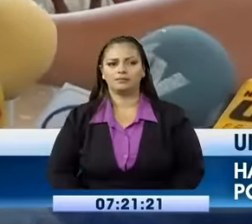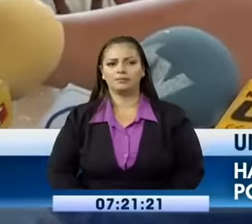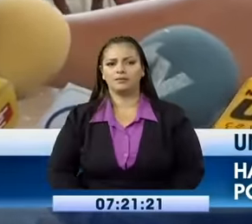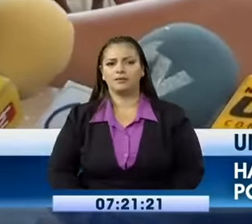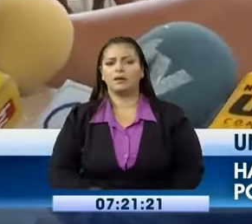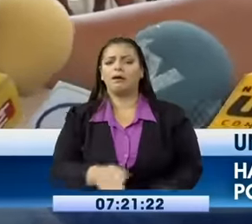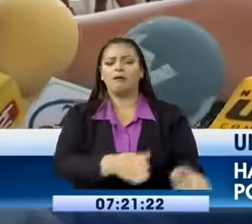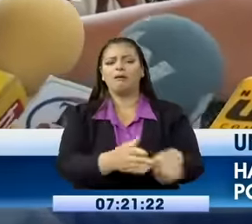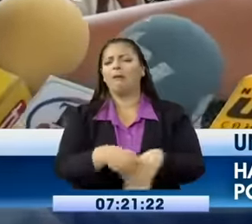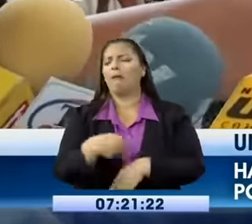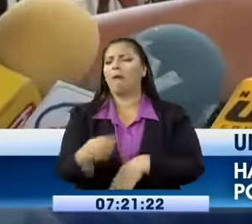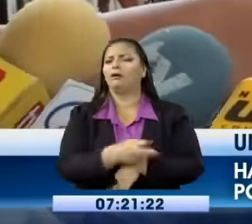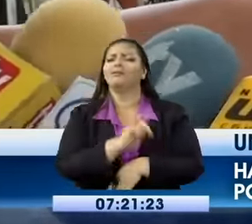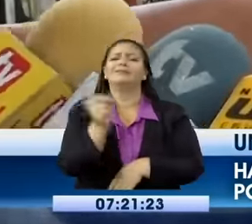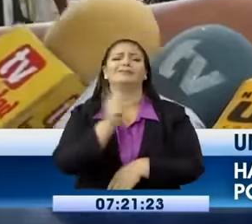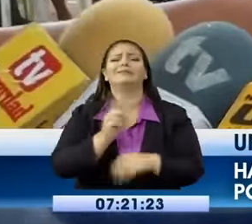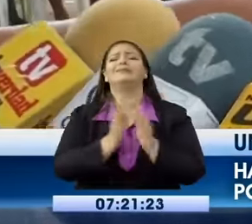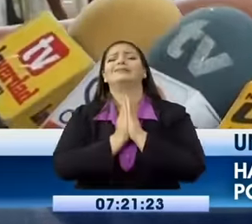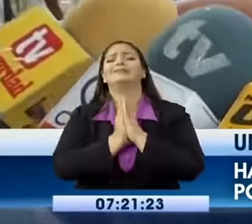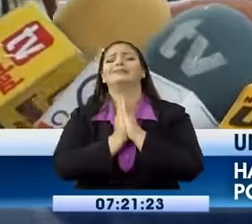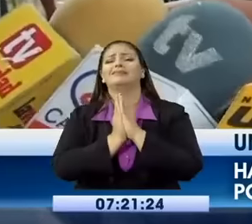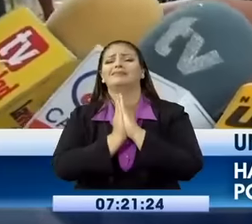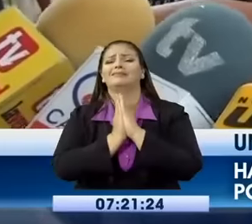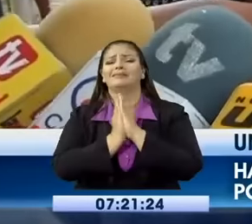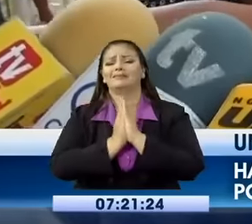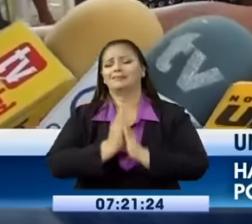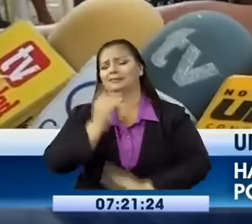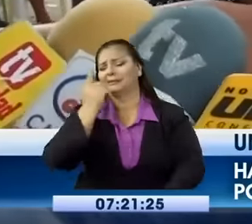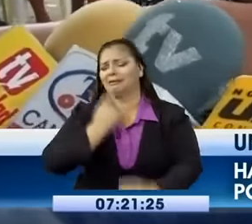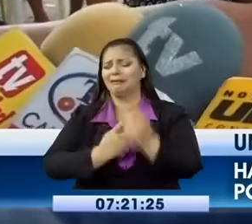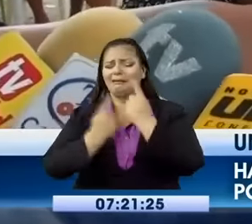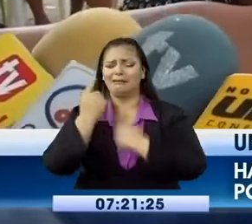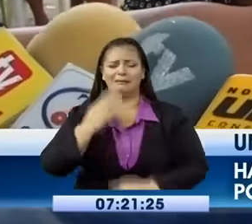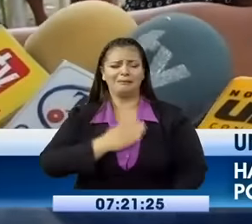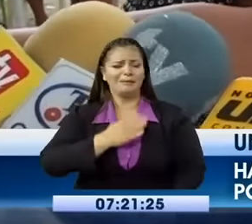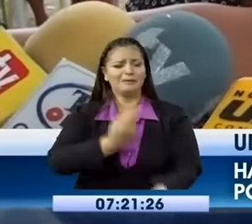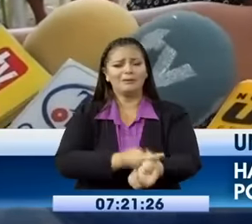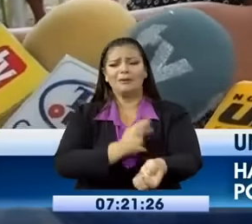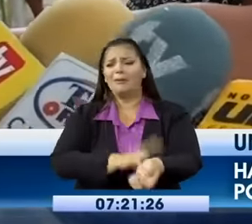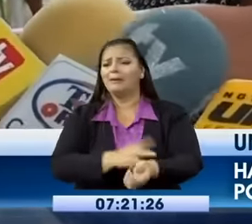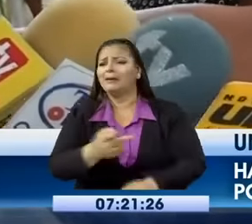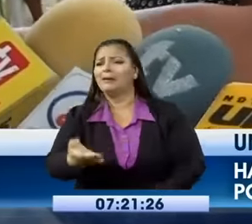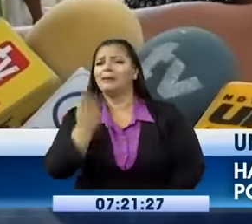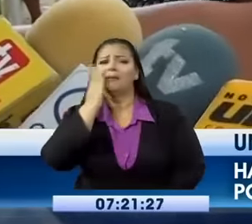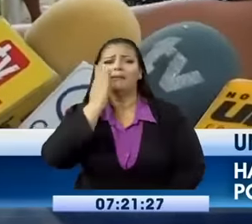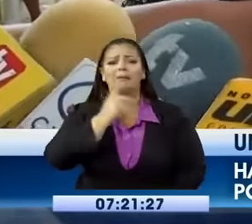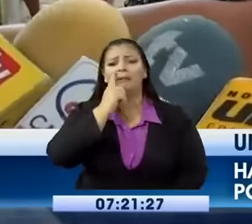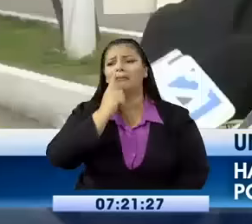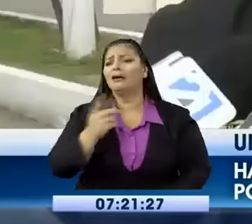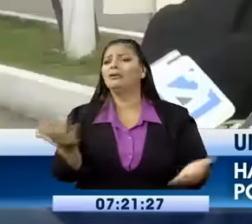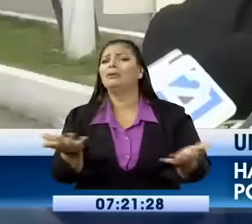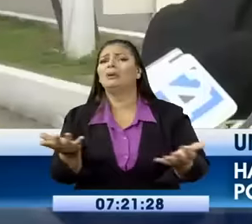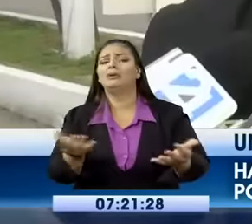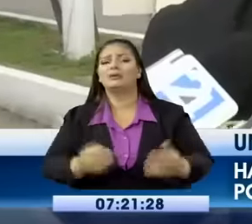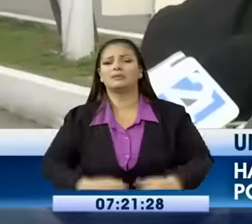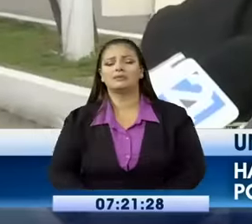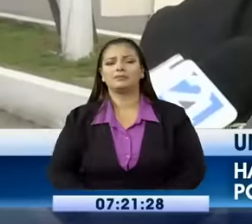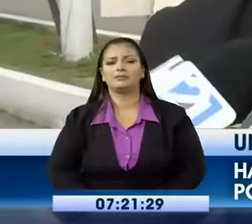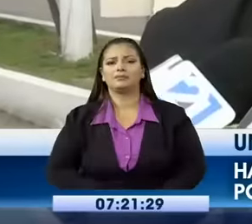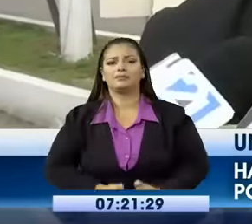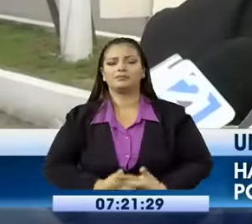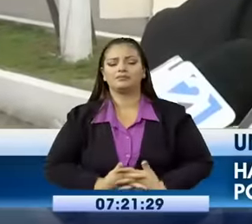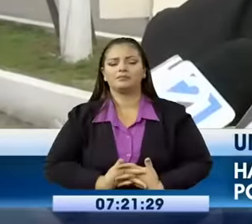quede así tengo tres sobrinos que están huérfanos de padre y madre ahora se tiene